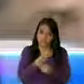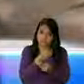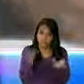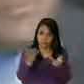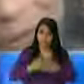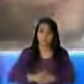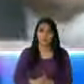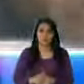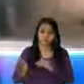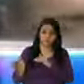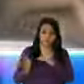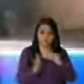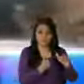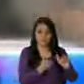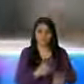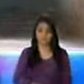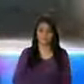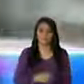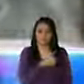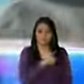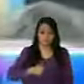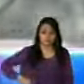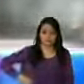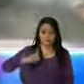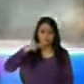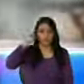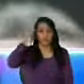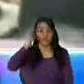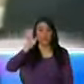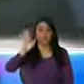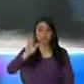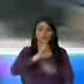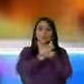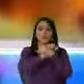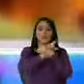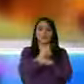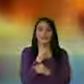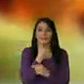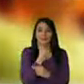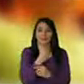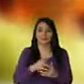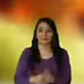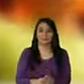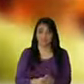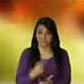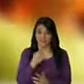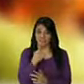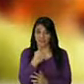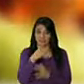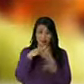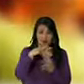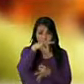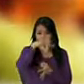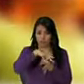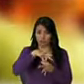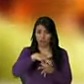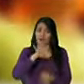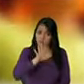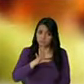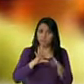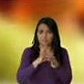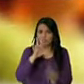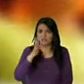Al respecto, el presidente de la República, Rafael Correa, en su cuenta de Twitter dijo: si alguien debería hablar de fraude, debería ser Alianza